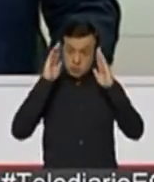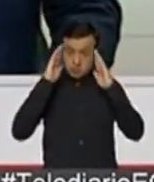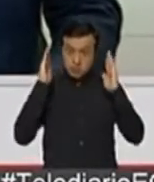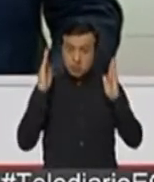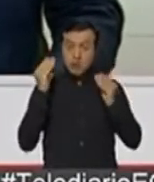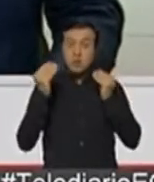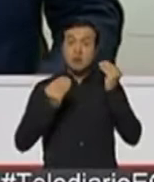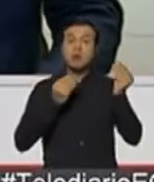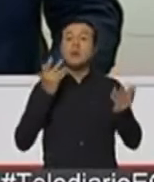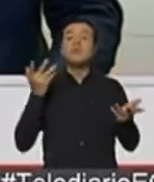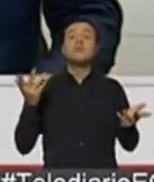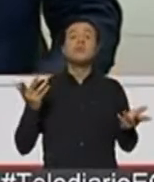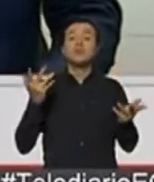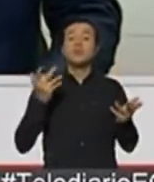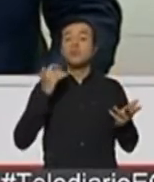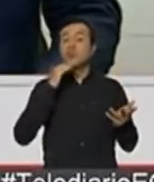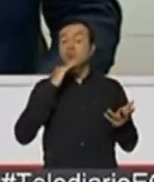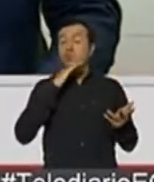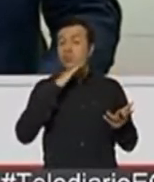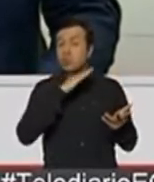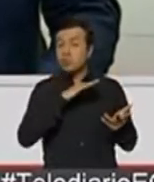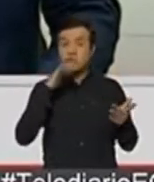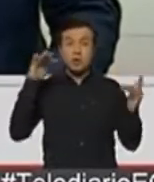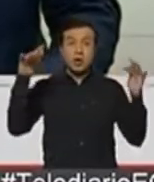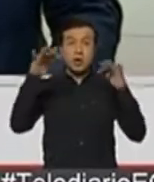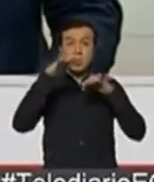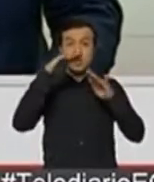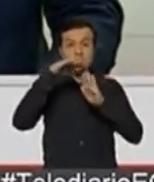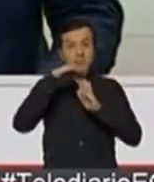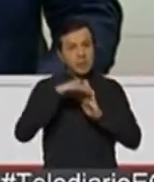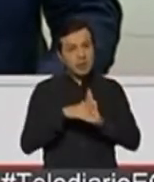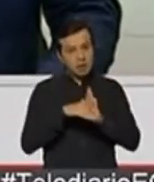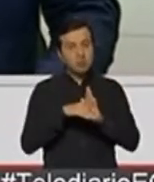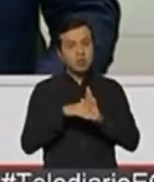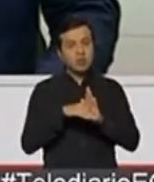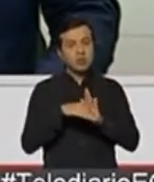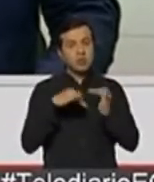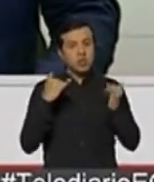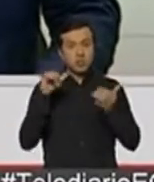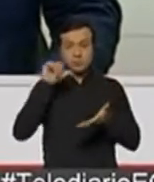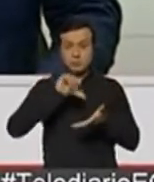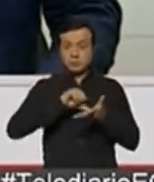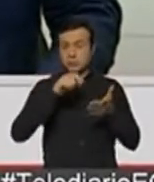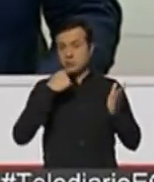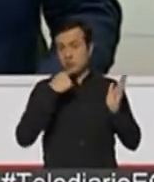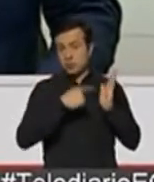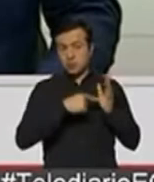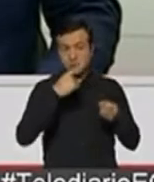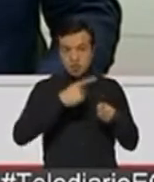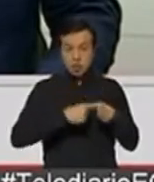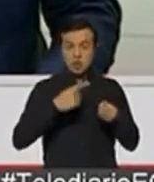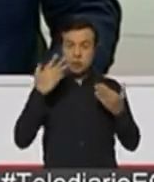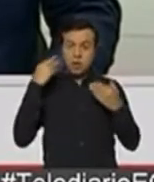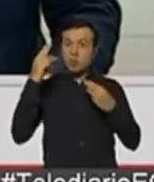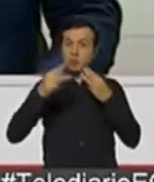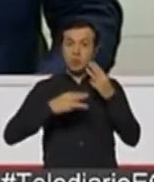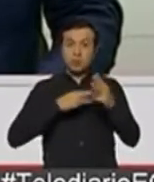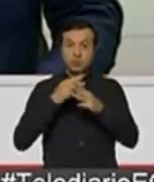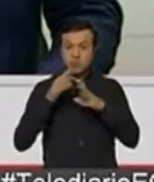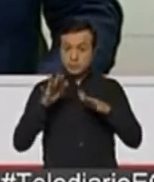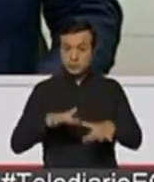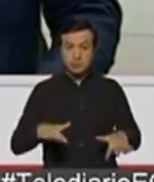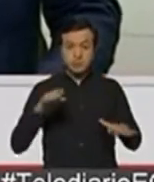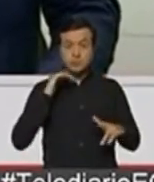en disminuir la contaminación del aire, que en gran medida en las ciudades de nuestro país y del mundo